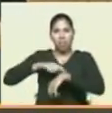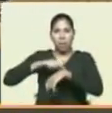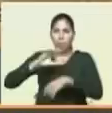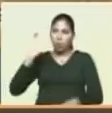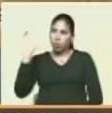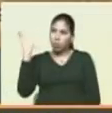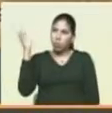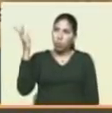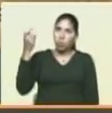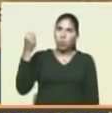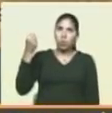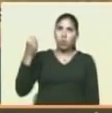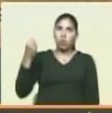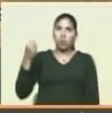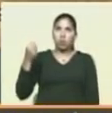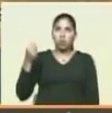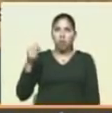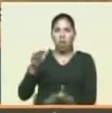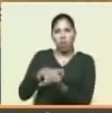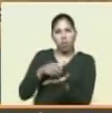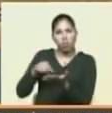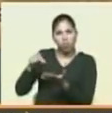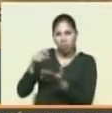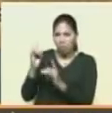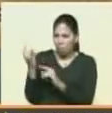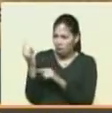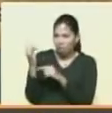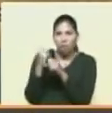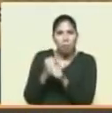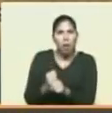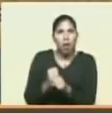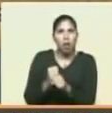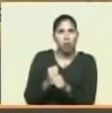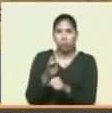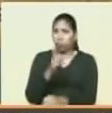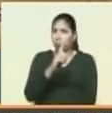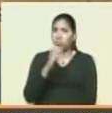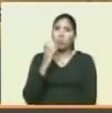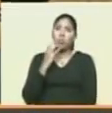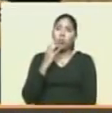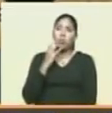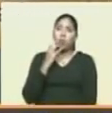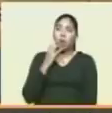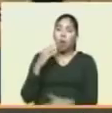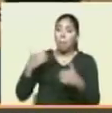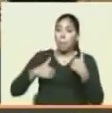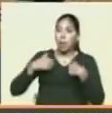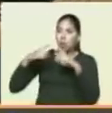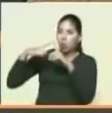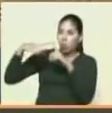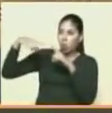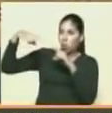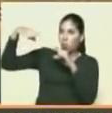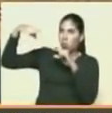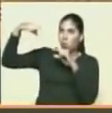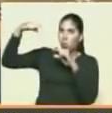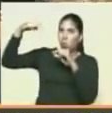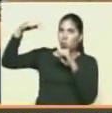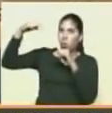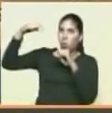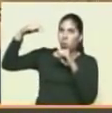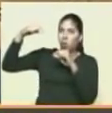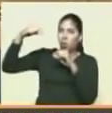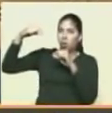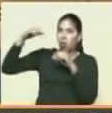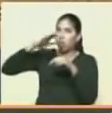La agricultura no espera. Si la luna le tocaba llegar el miércoles y no llegó, se fregó la cosecha,